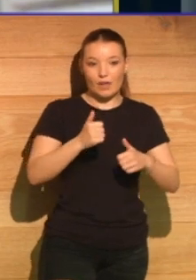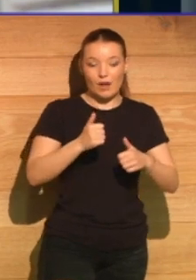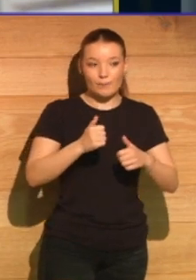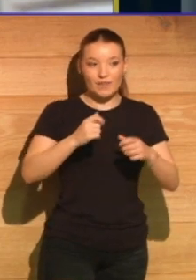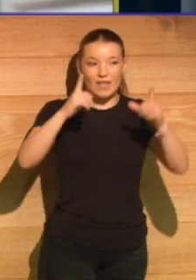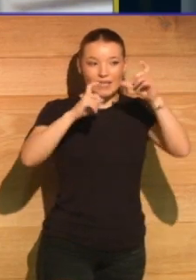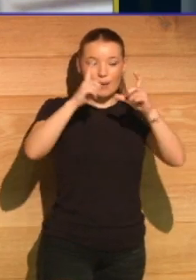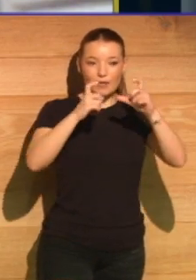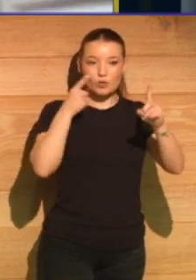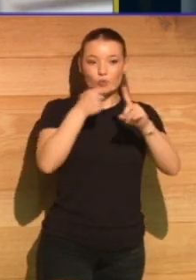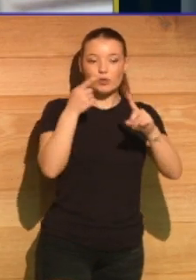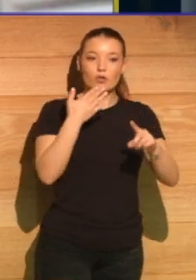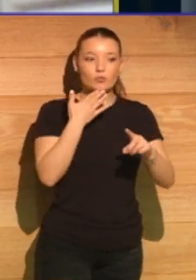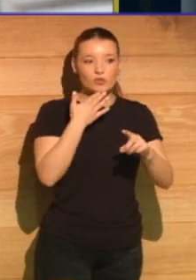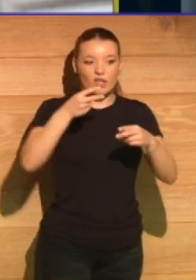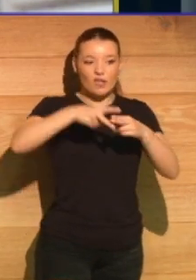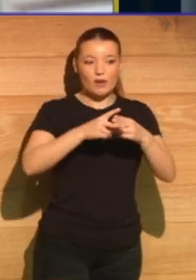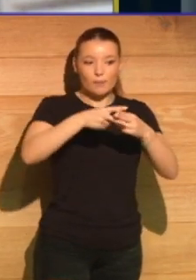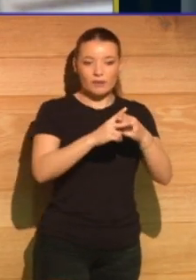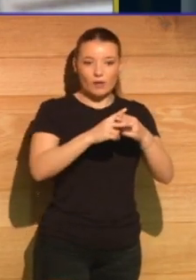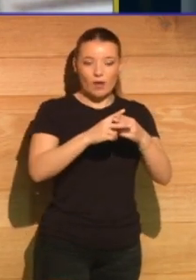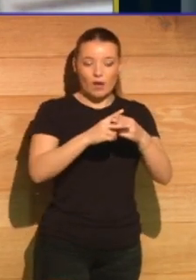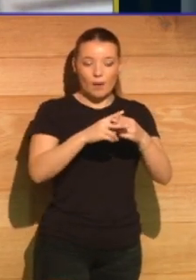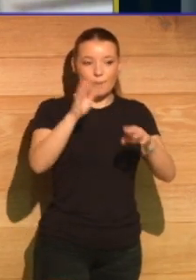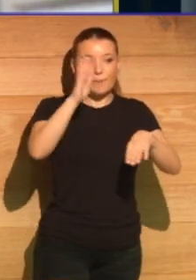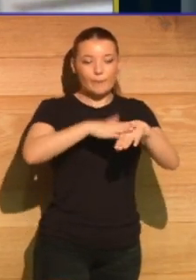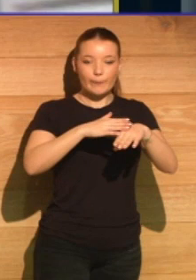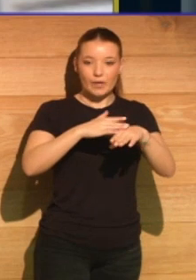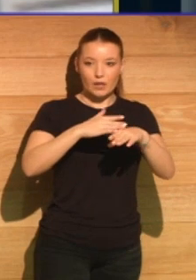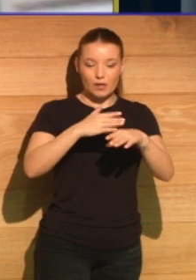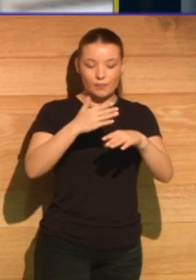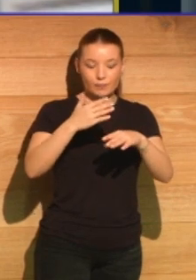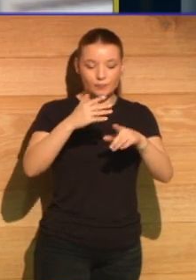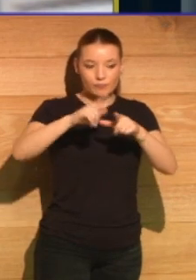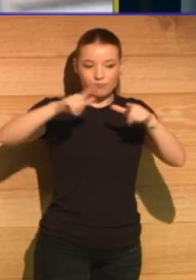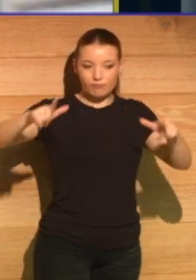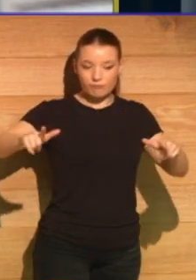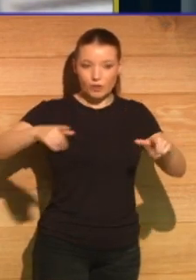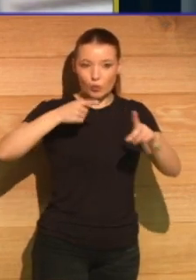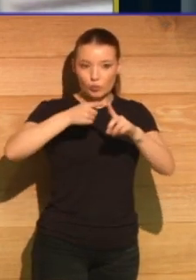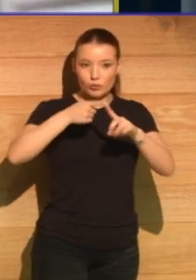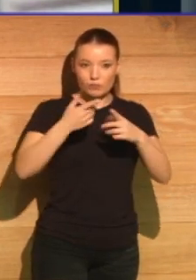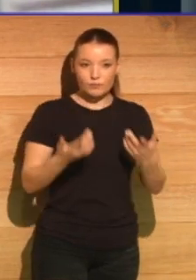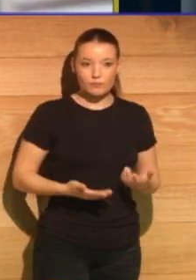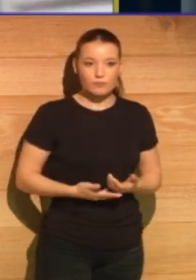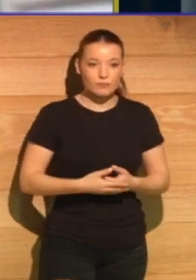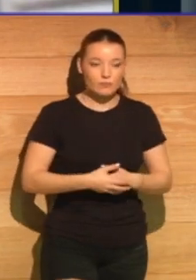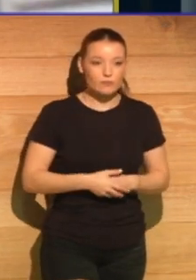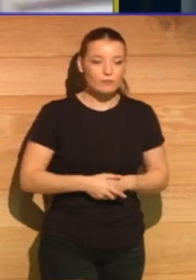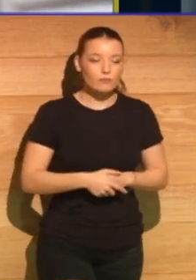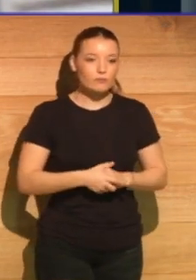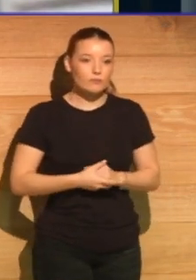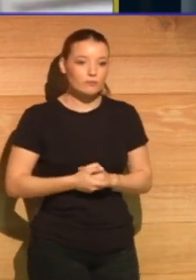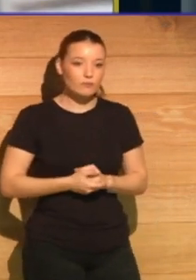docente y las primeras obras de cine documental, ¿no? Parten de